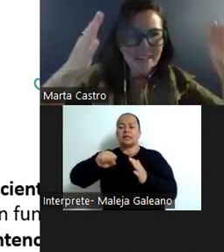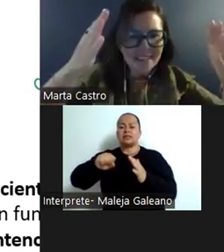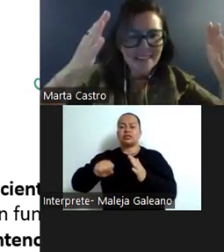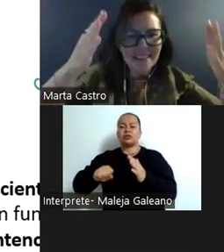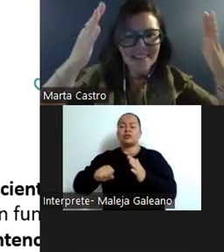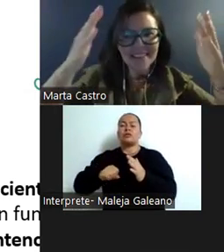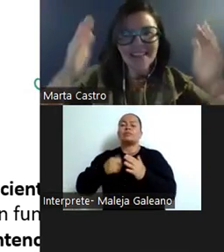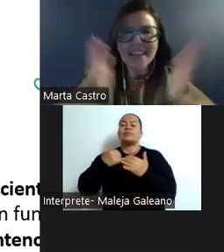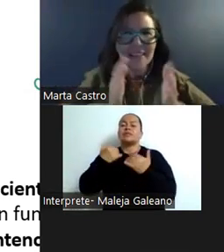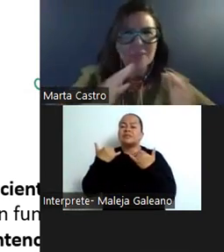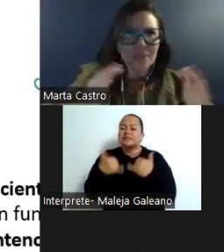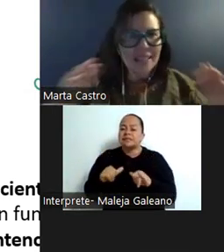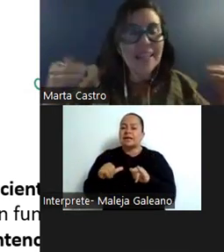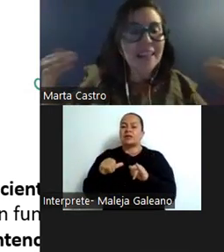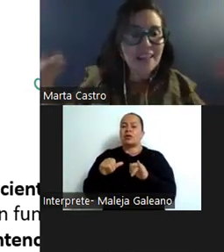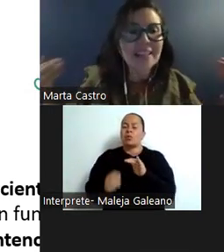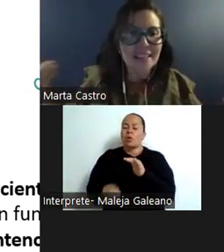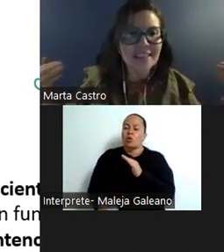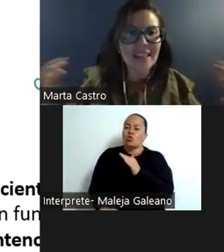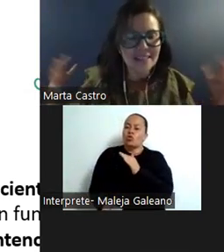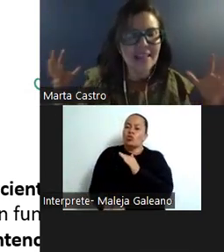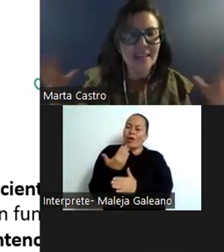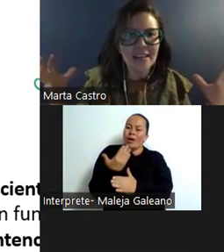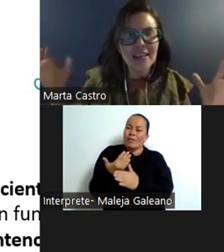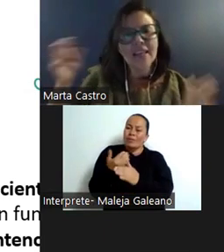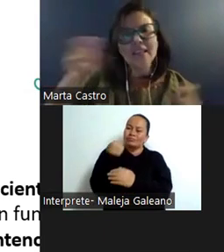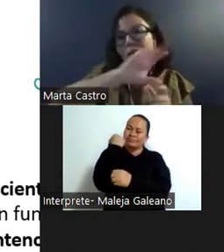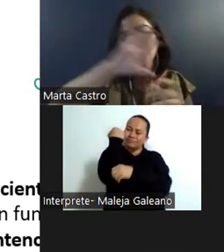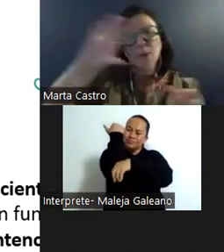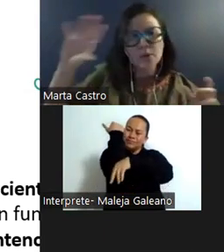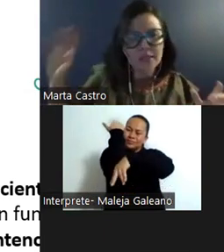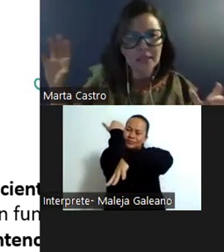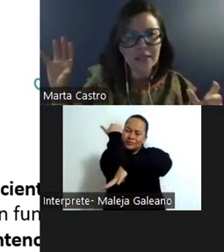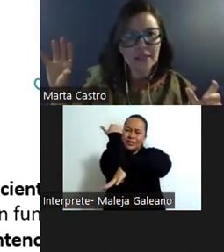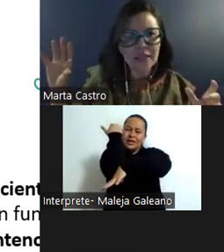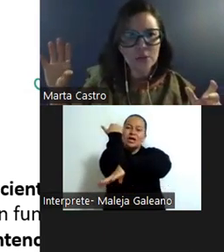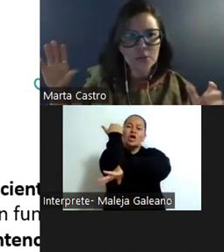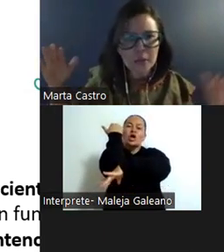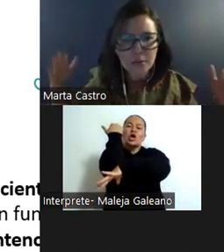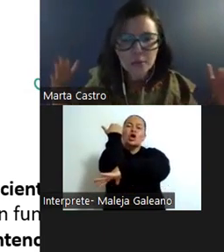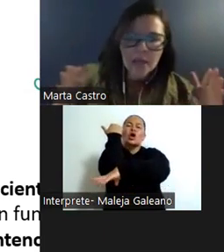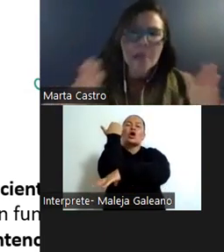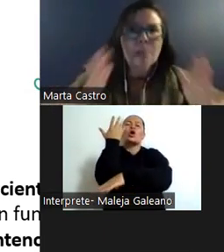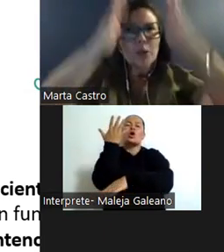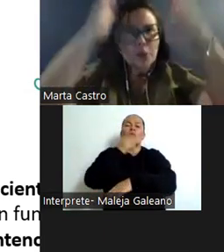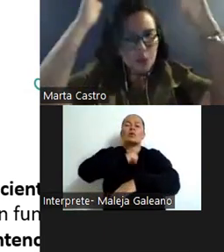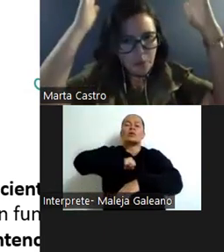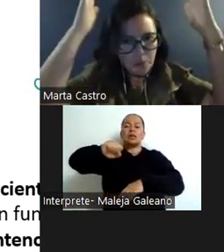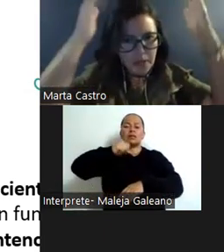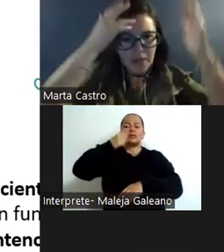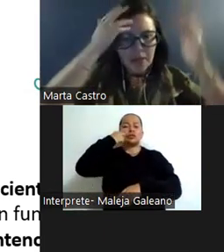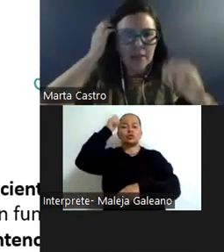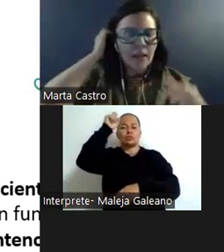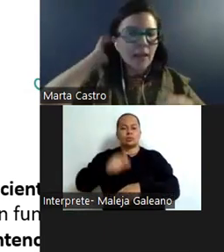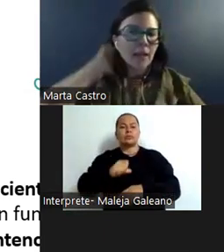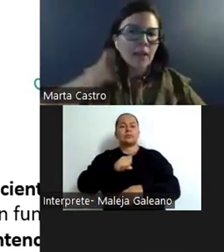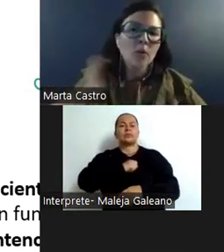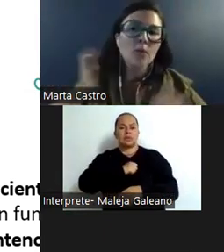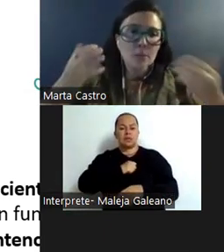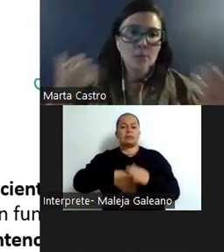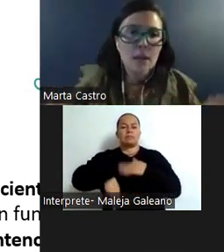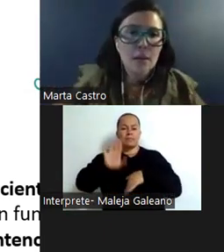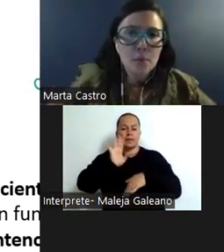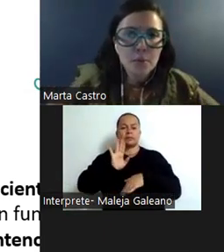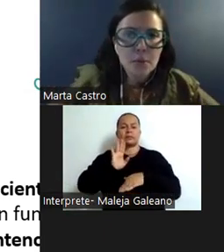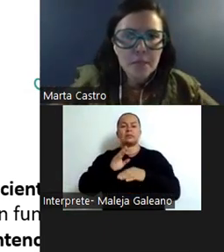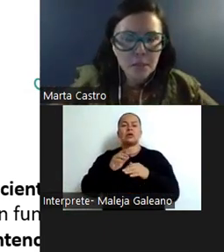está saliendo que tiene raíces las tiene dentro de los estándares de Derechos Humanos pero todo todavía no